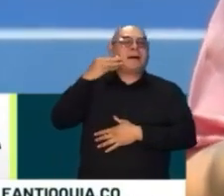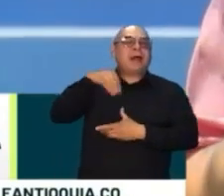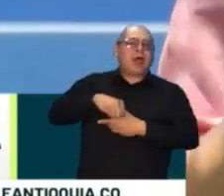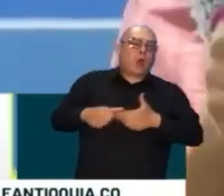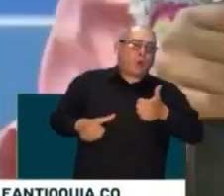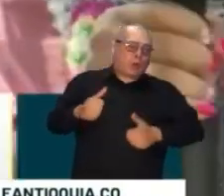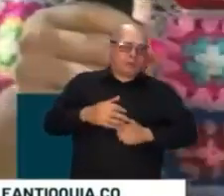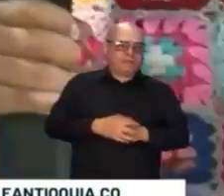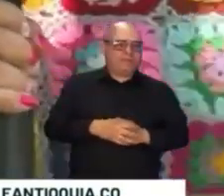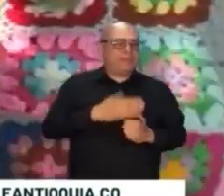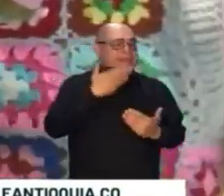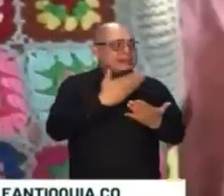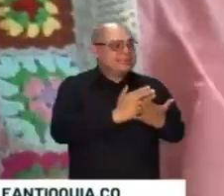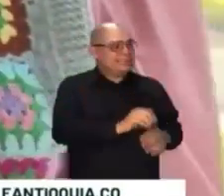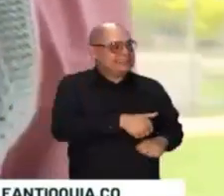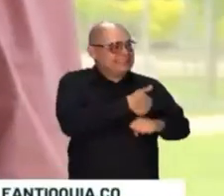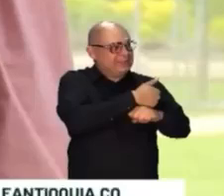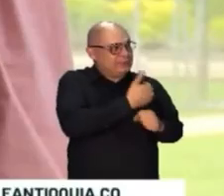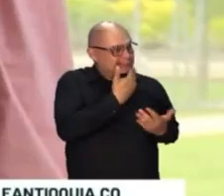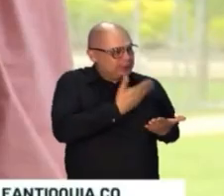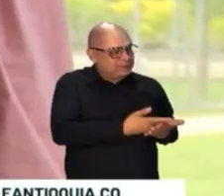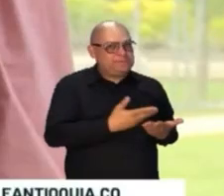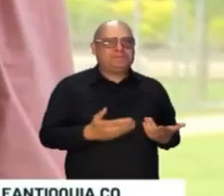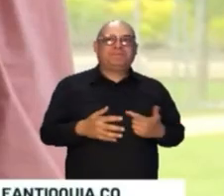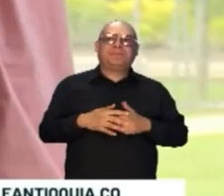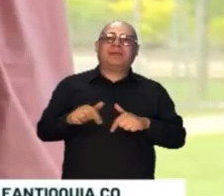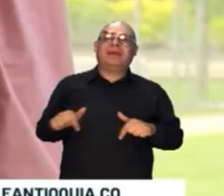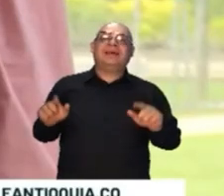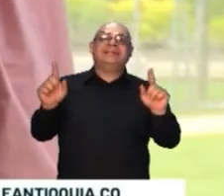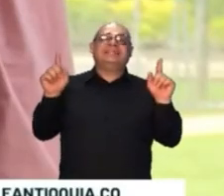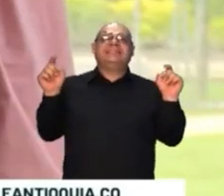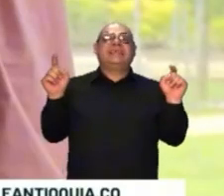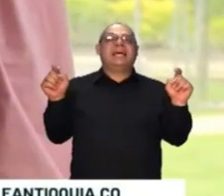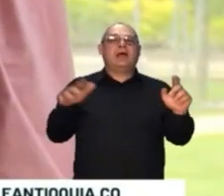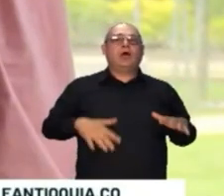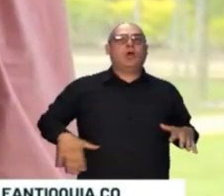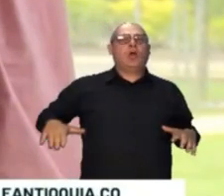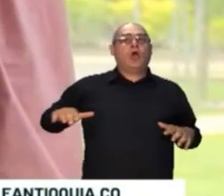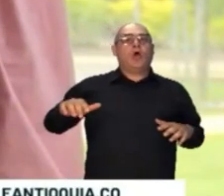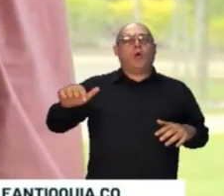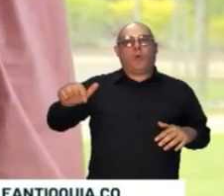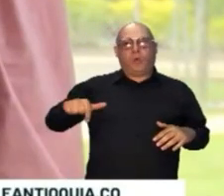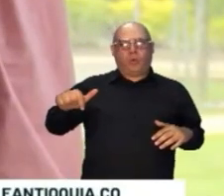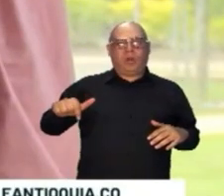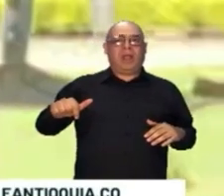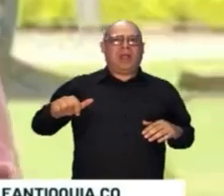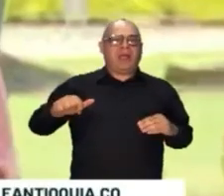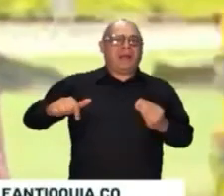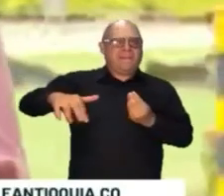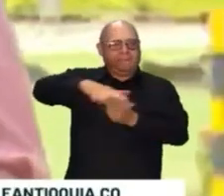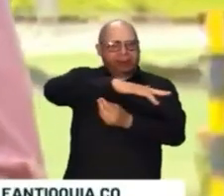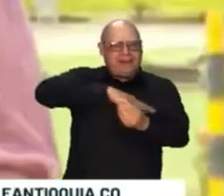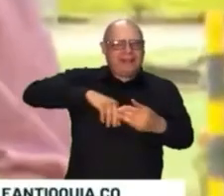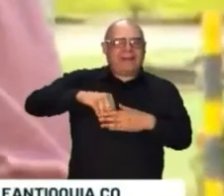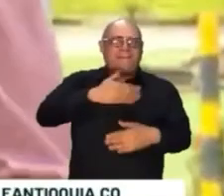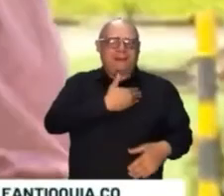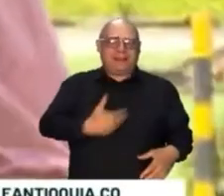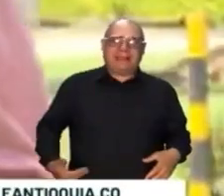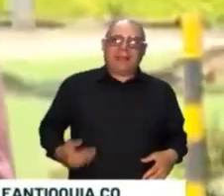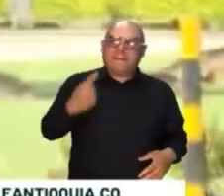Y es que frente a estos temas la ministra de medio ambiente y primera presidenta de la